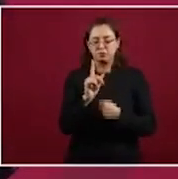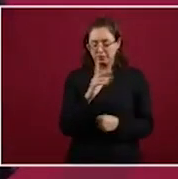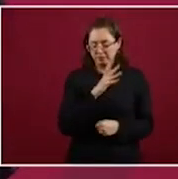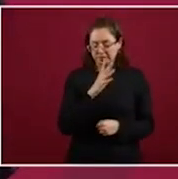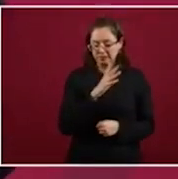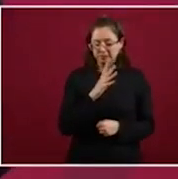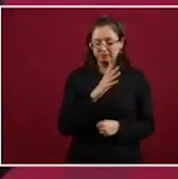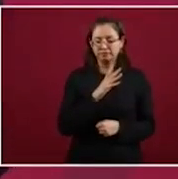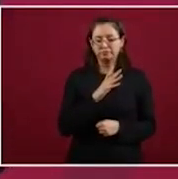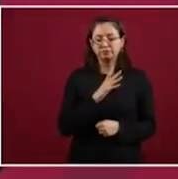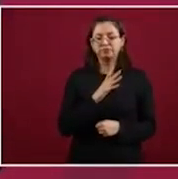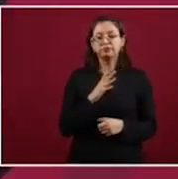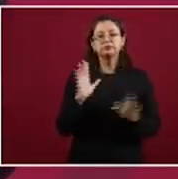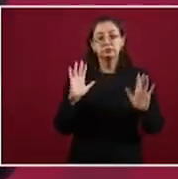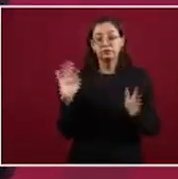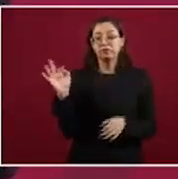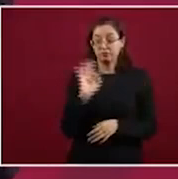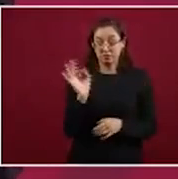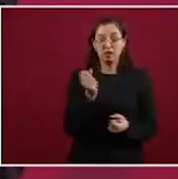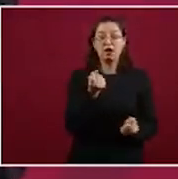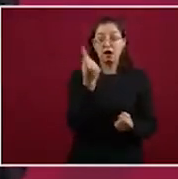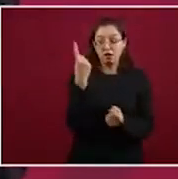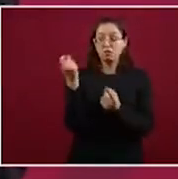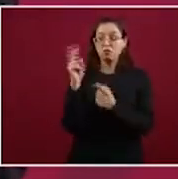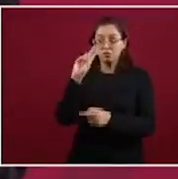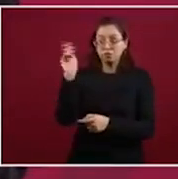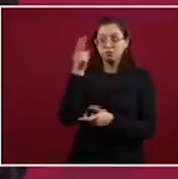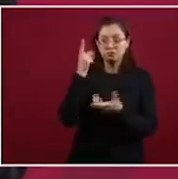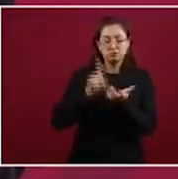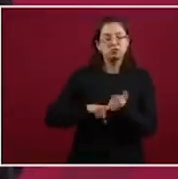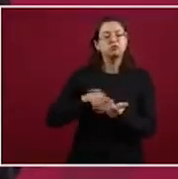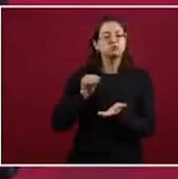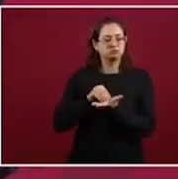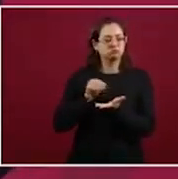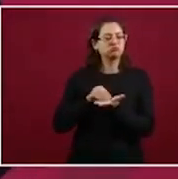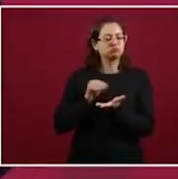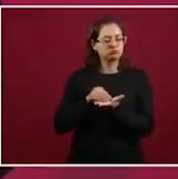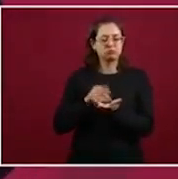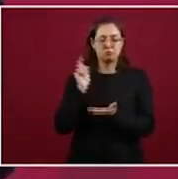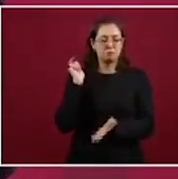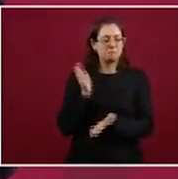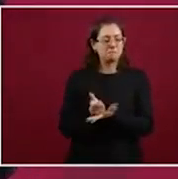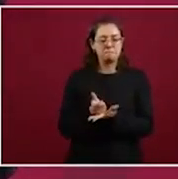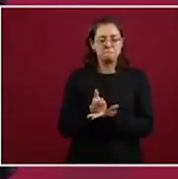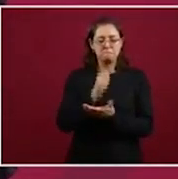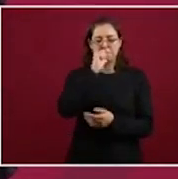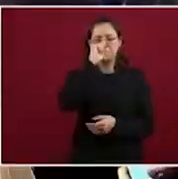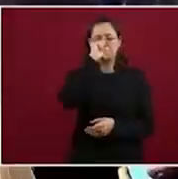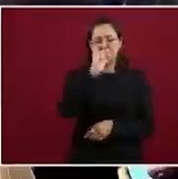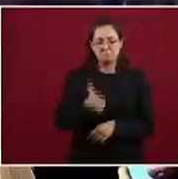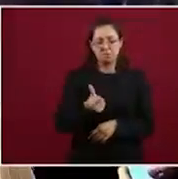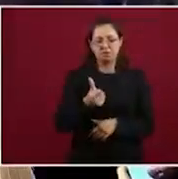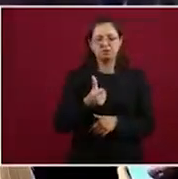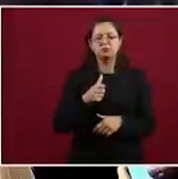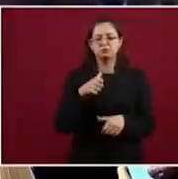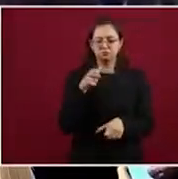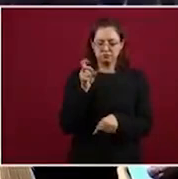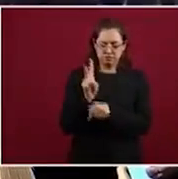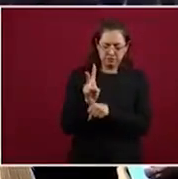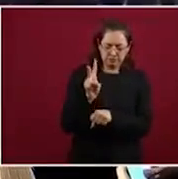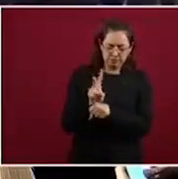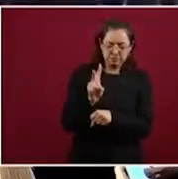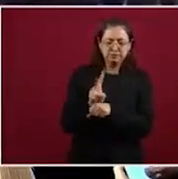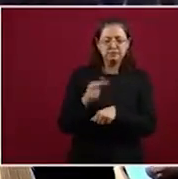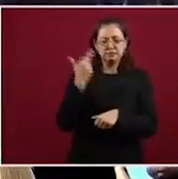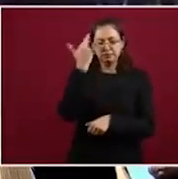que todavía lo tengamos. Vamos a verificarlo, vamos a